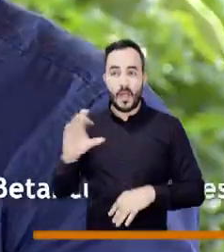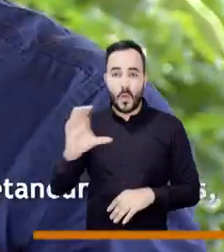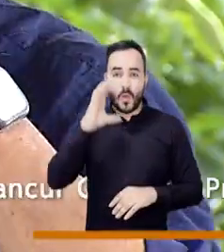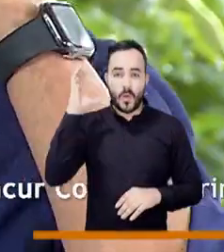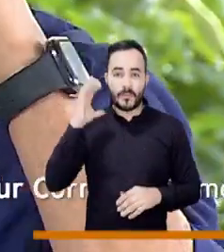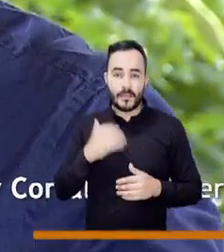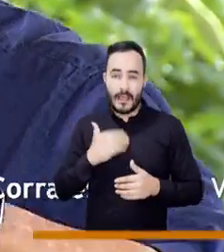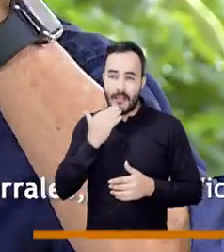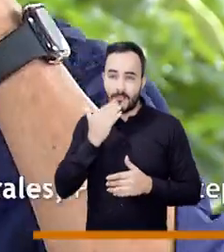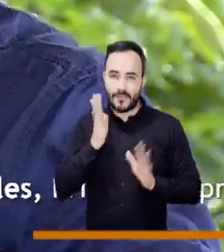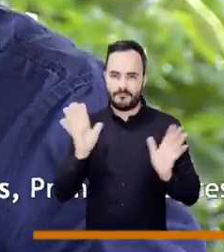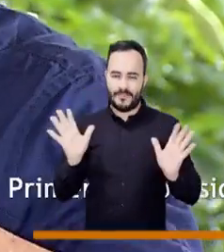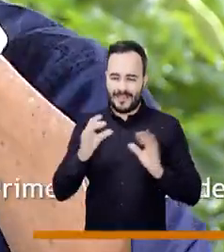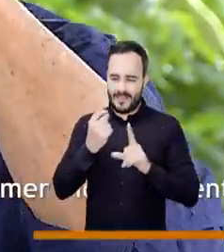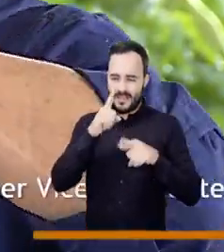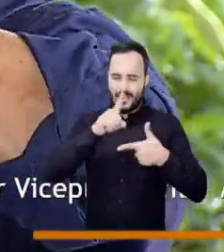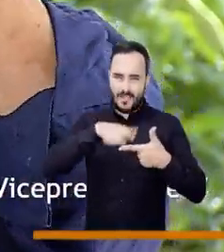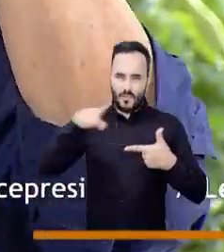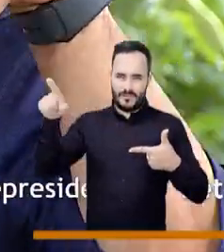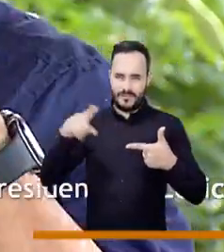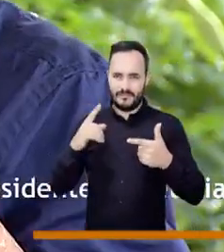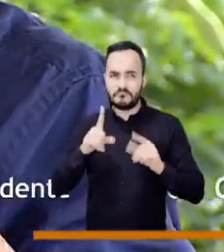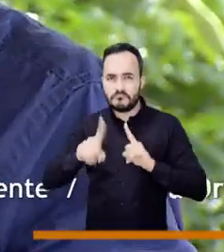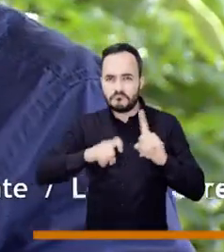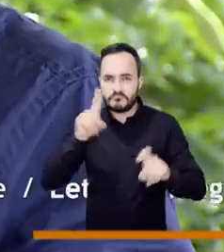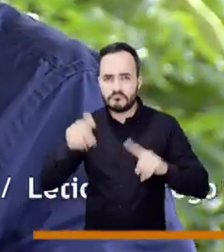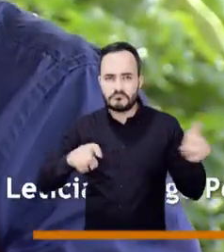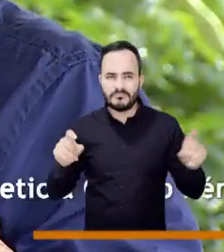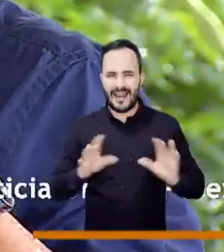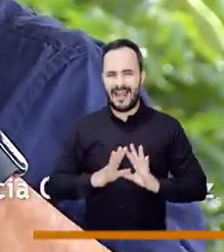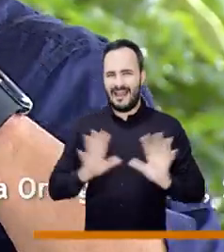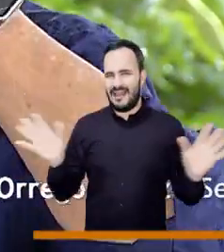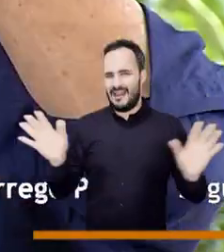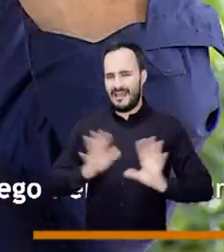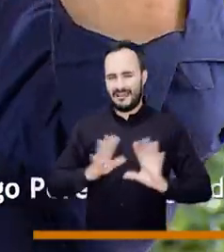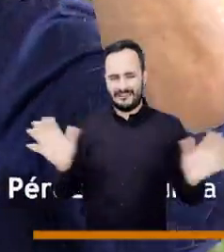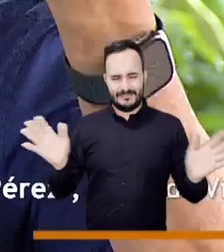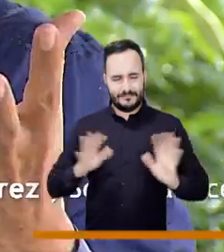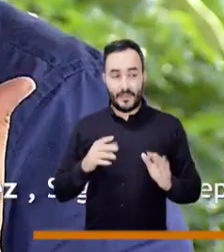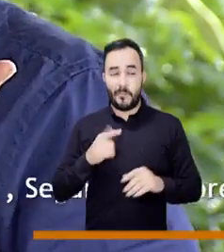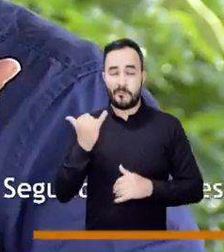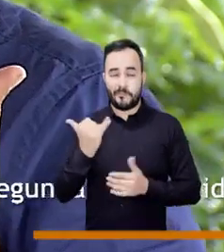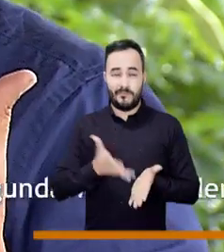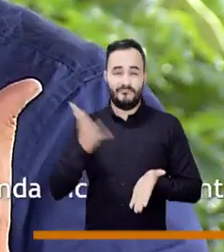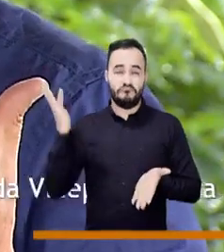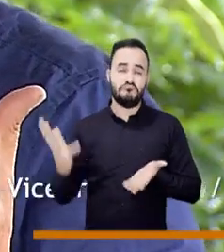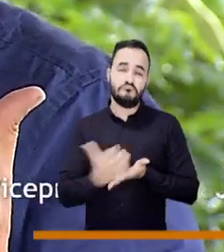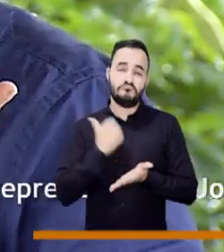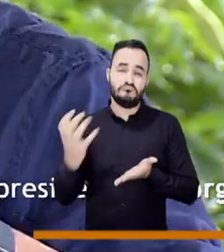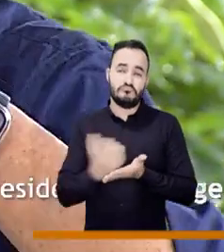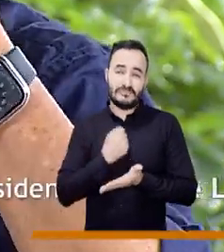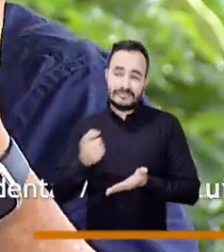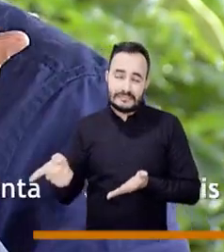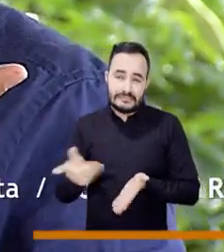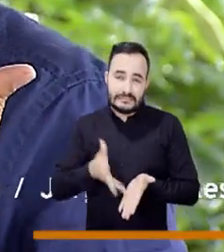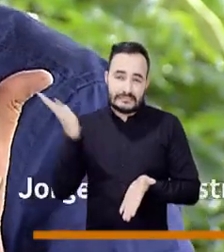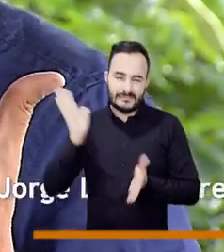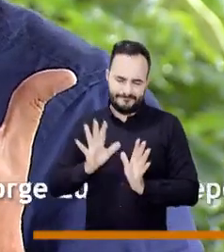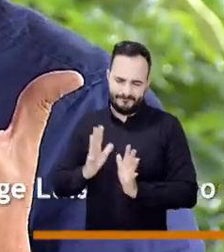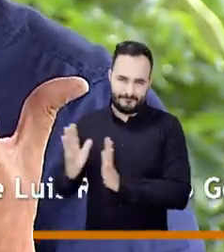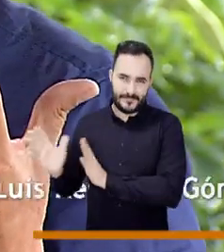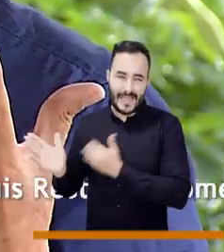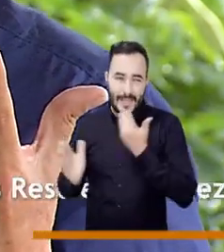esto. Si en este país no existiera esa figura de encuestas, que se han enriquecido un montón de empresas